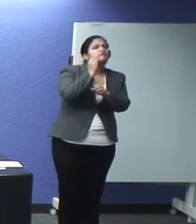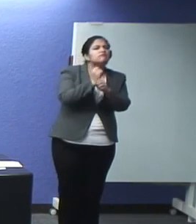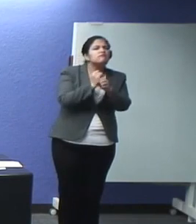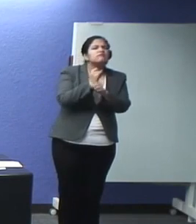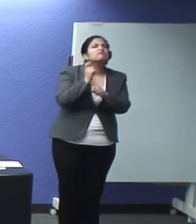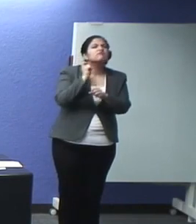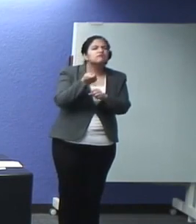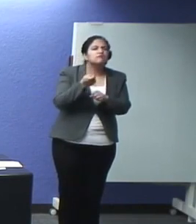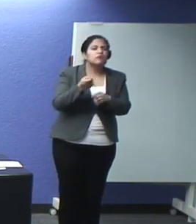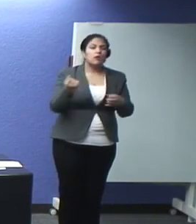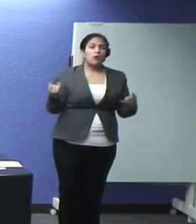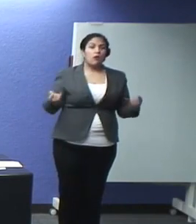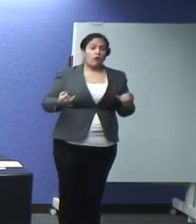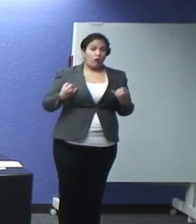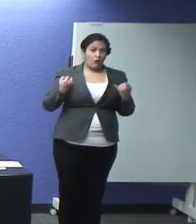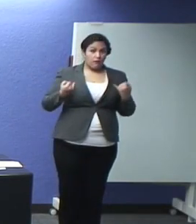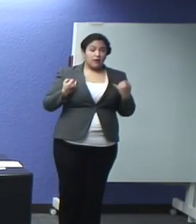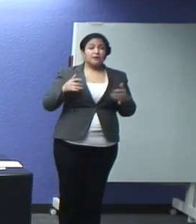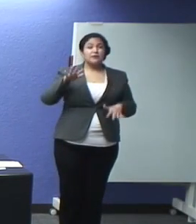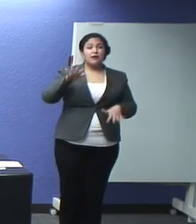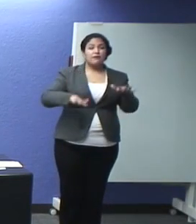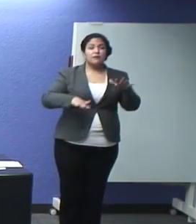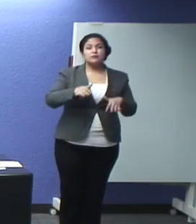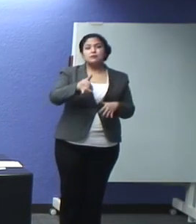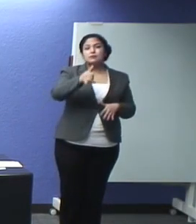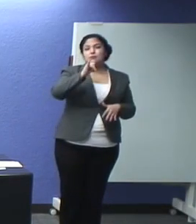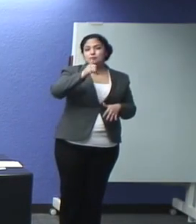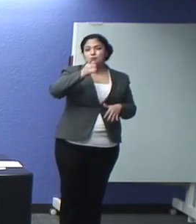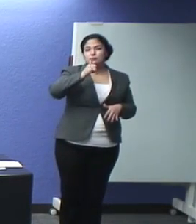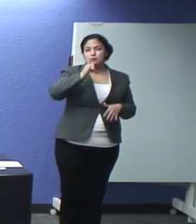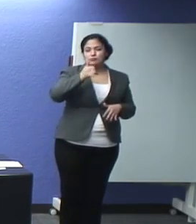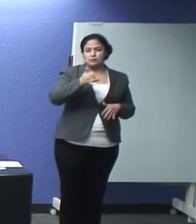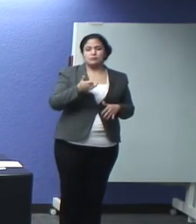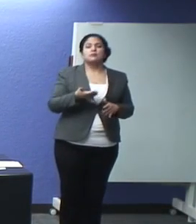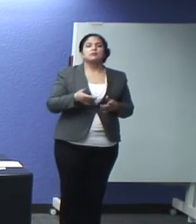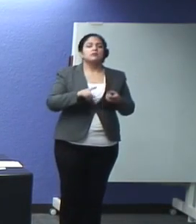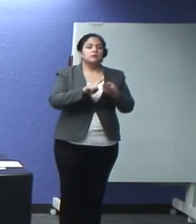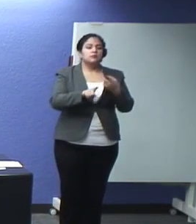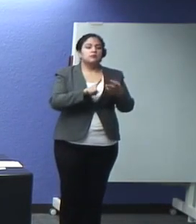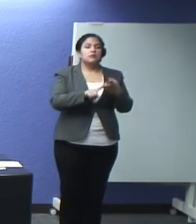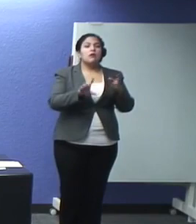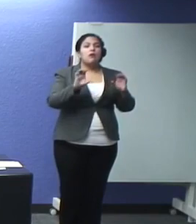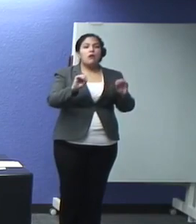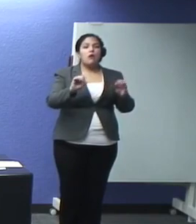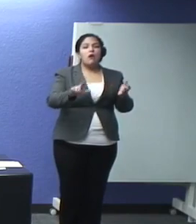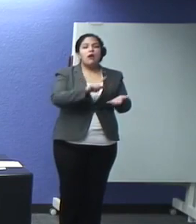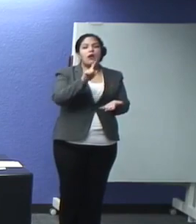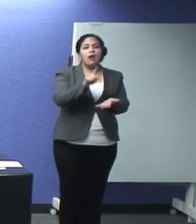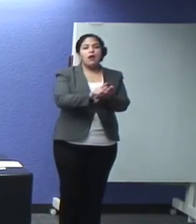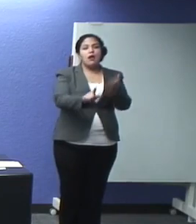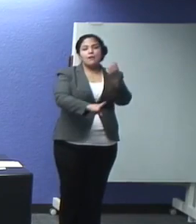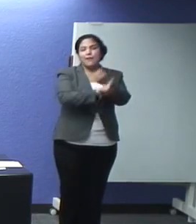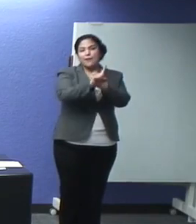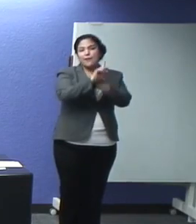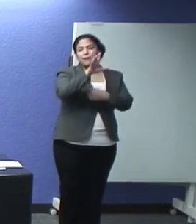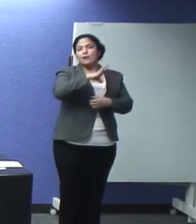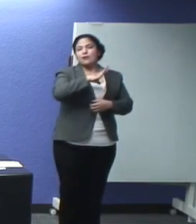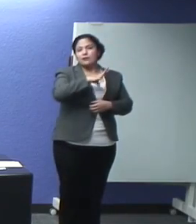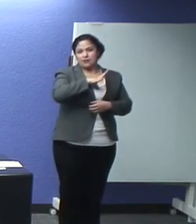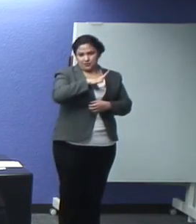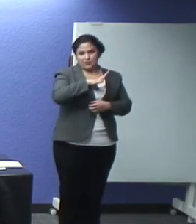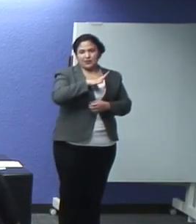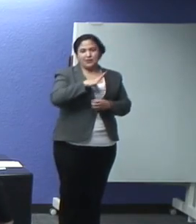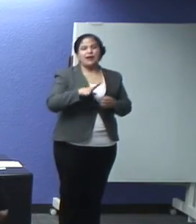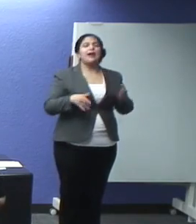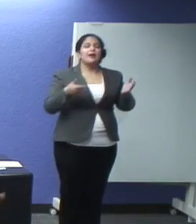para adolescentes usuarios de alcohol, adolescentes en conflicto con la ley y terapia familiar dirigida al impacto de la discapacidad en